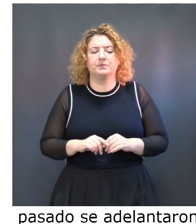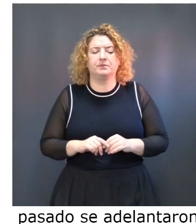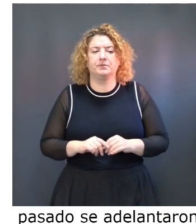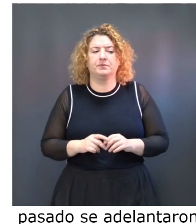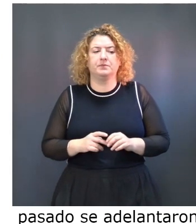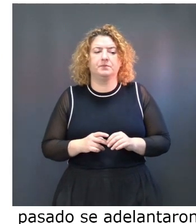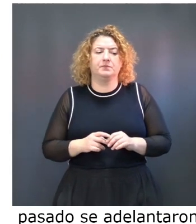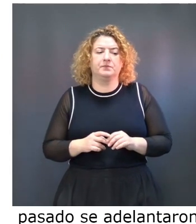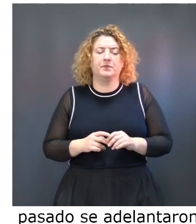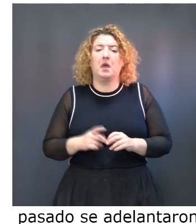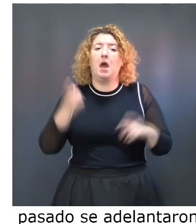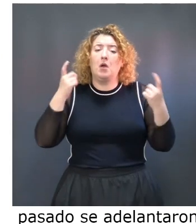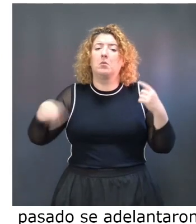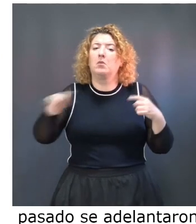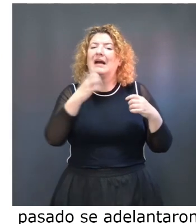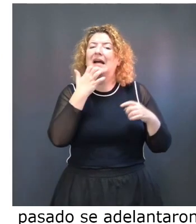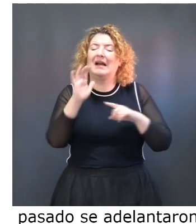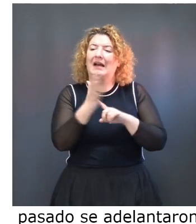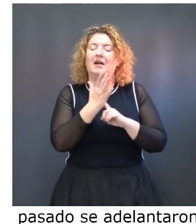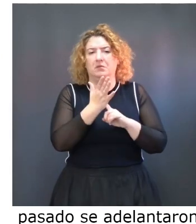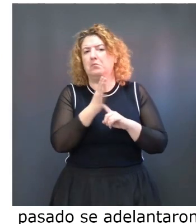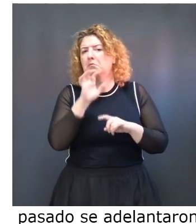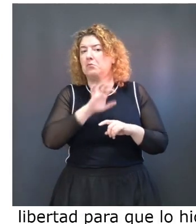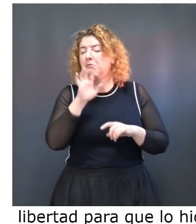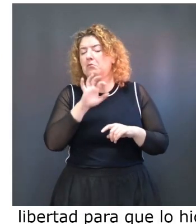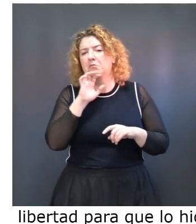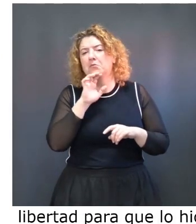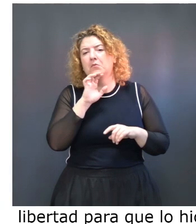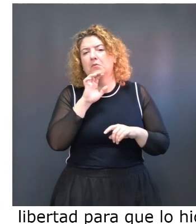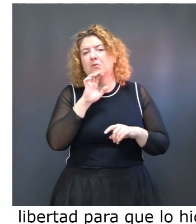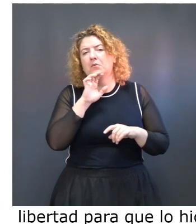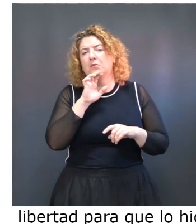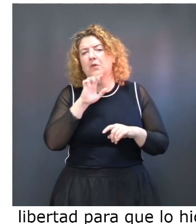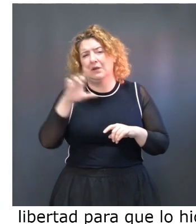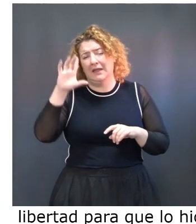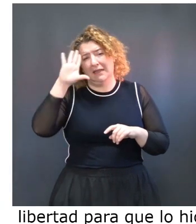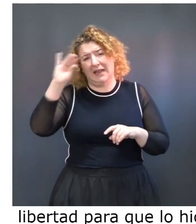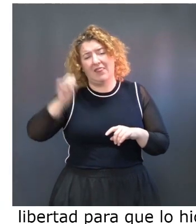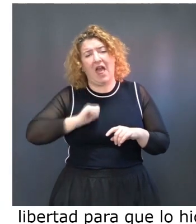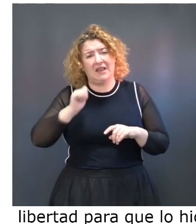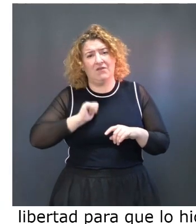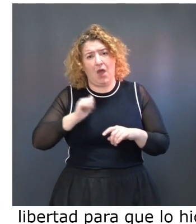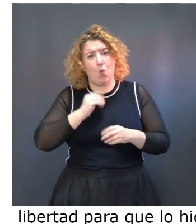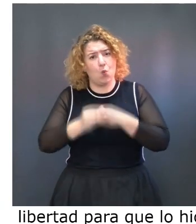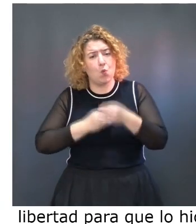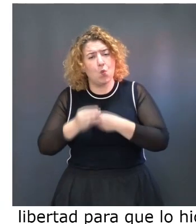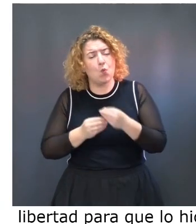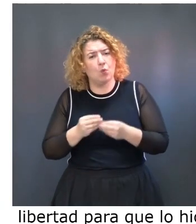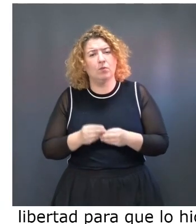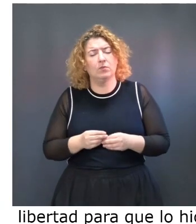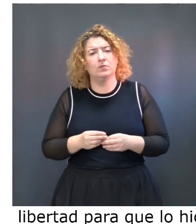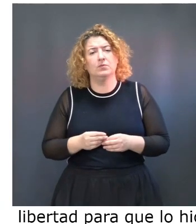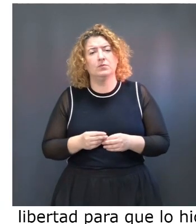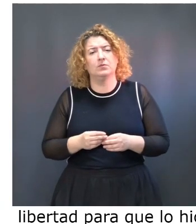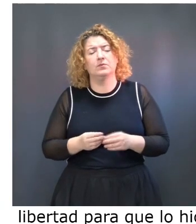hicieron algunos alumnos, el ejemplo de uno más curioso, hicieron a través de inteligencia artificial, crearon primero